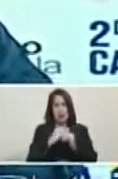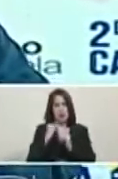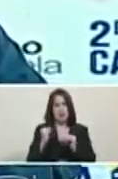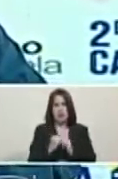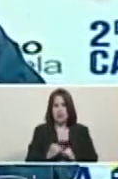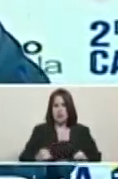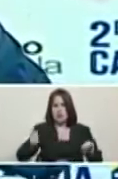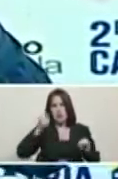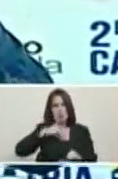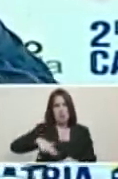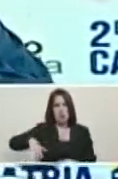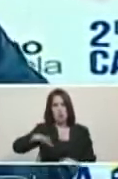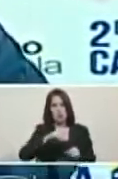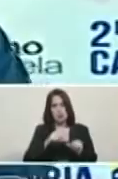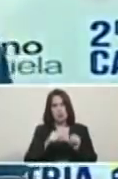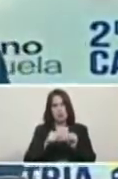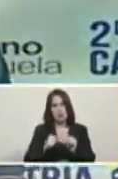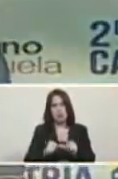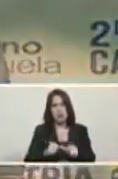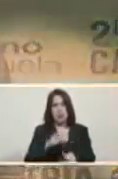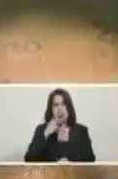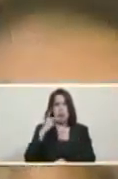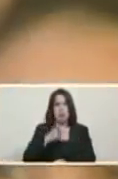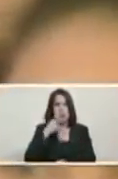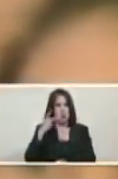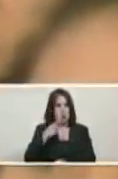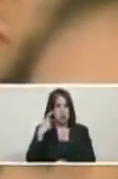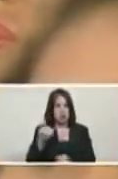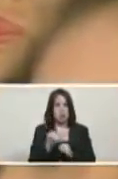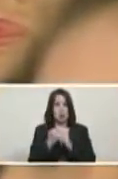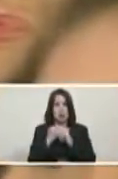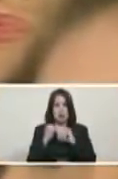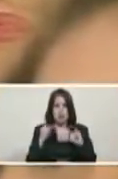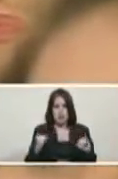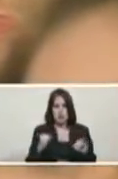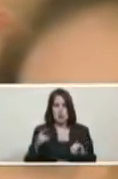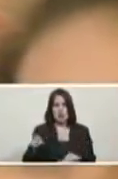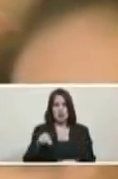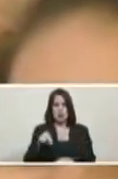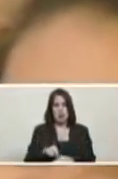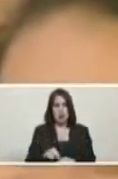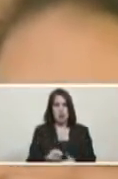del pueblo, la estabilidad política, la independencia nacional.